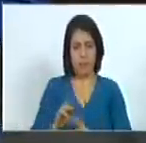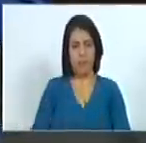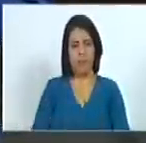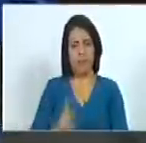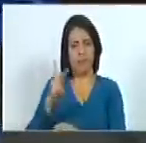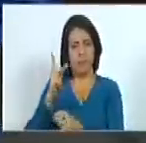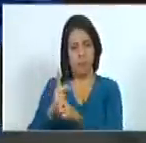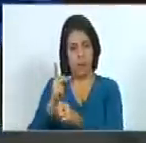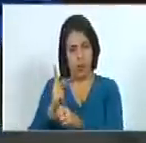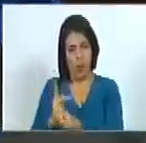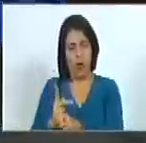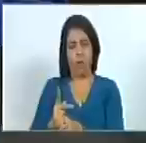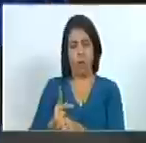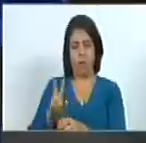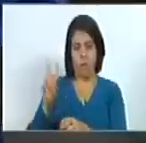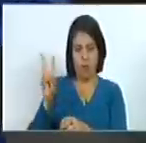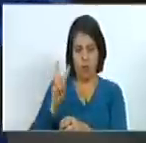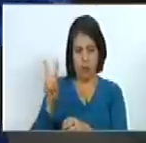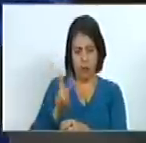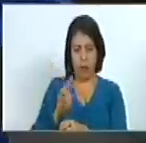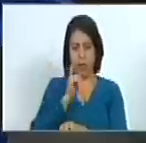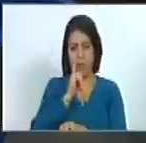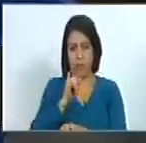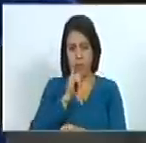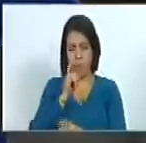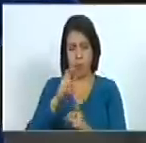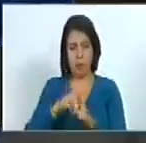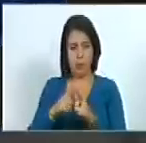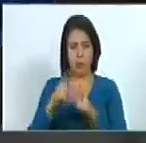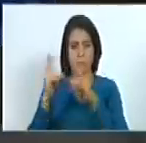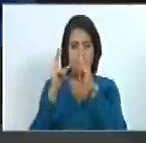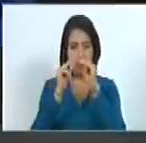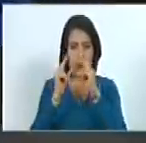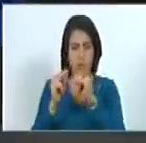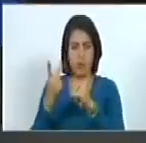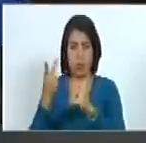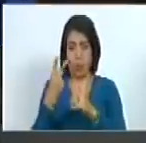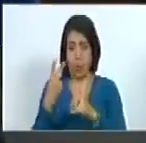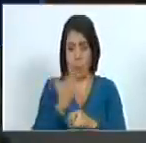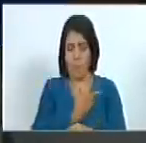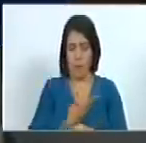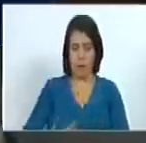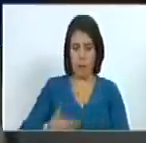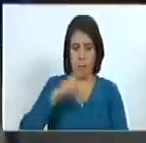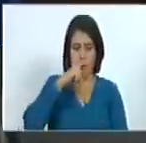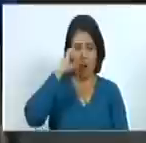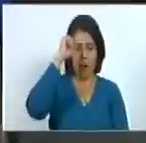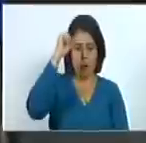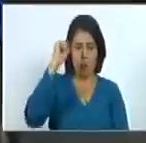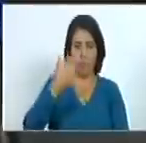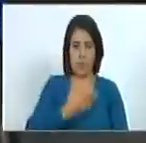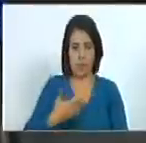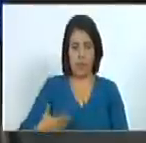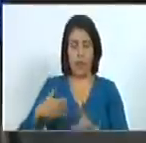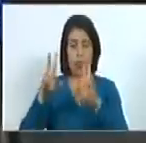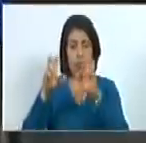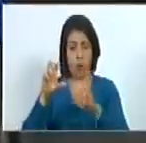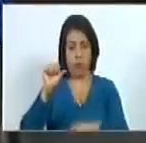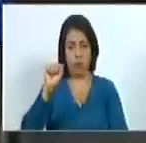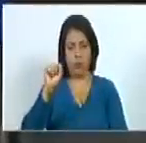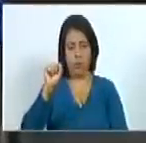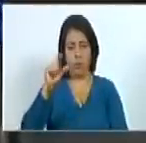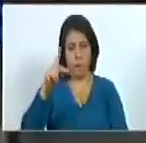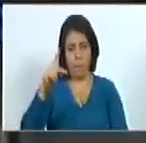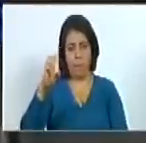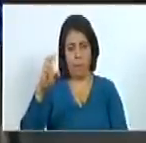con Venezuela. Anunciaron que han hablado ya los dos presidentes, el presidente Maduro y el presidente electo Peña,